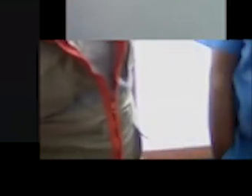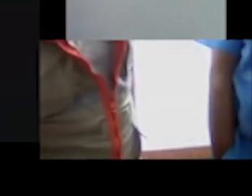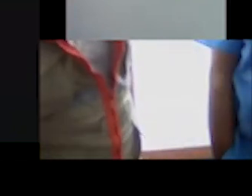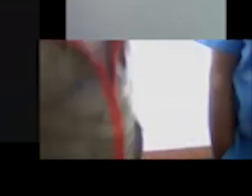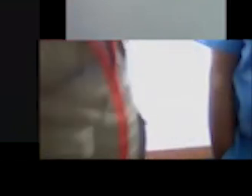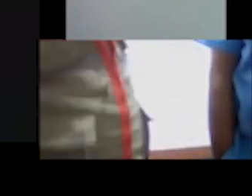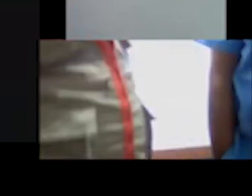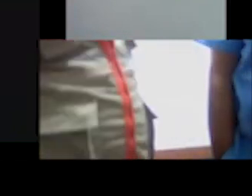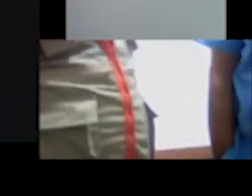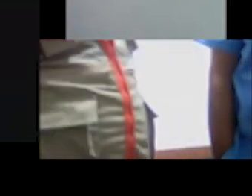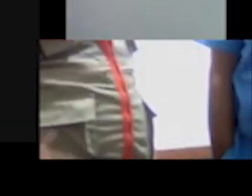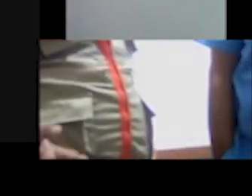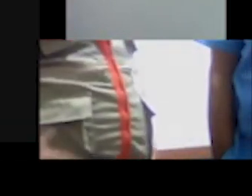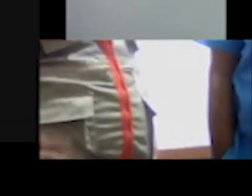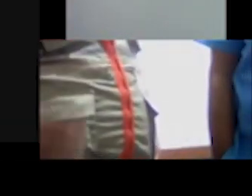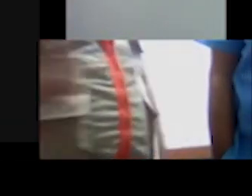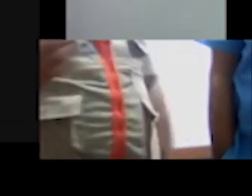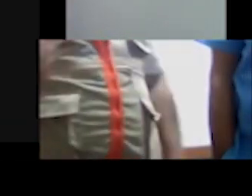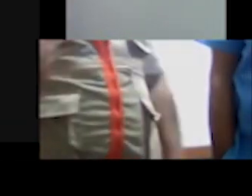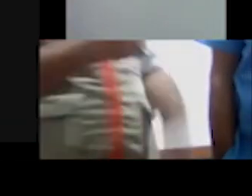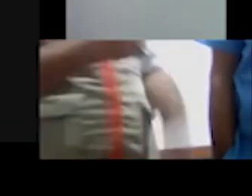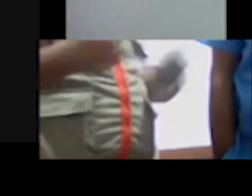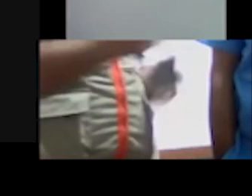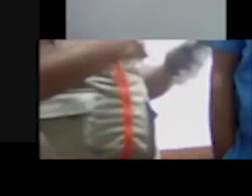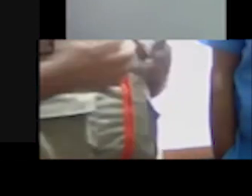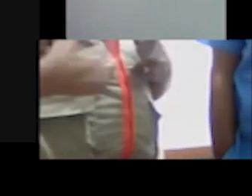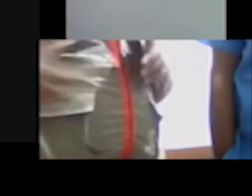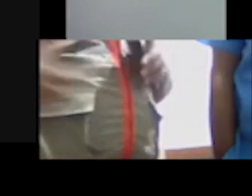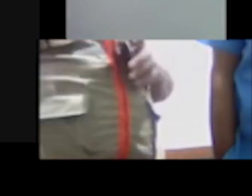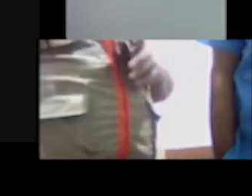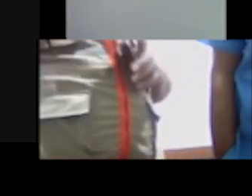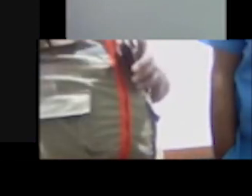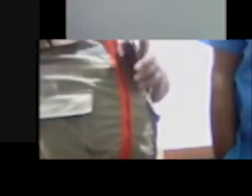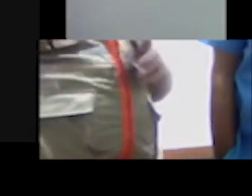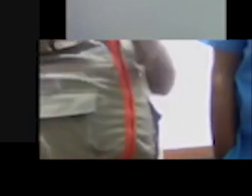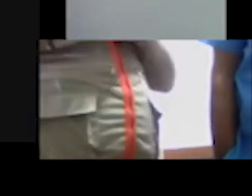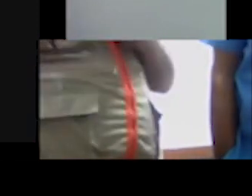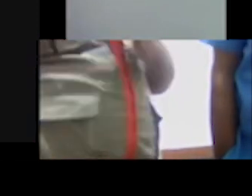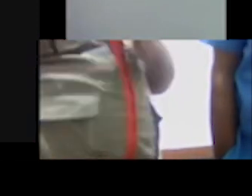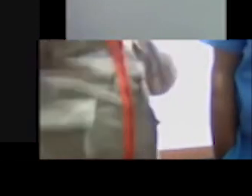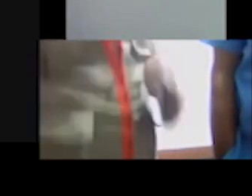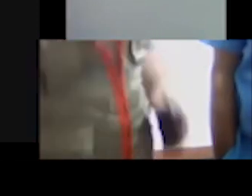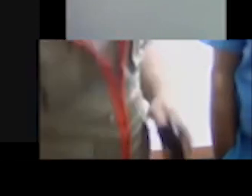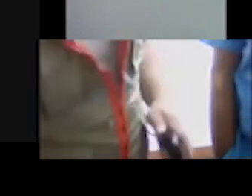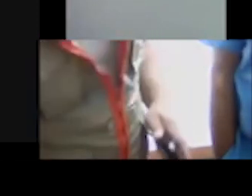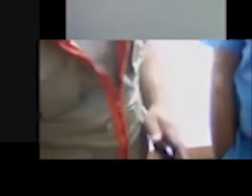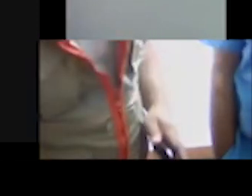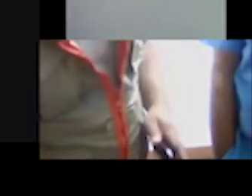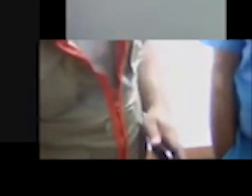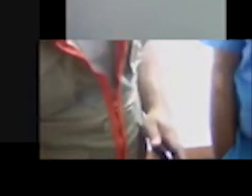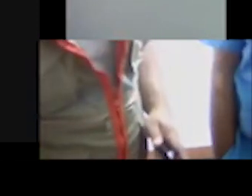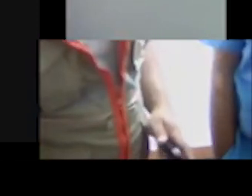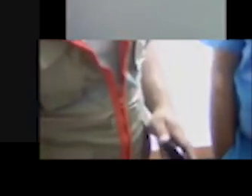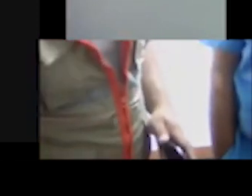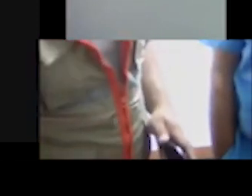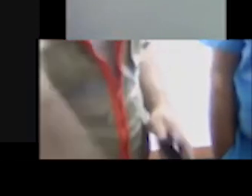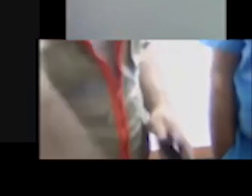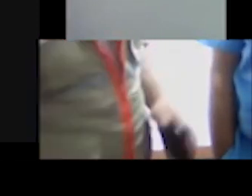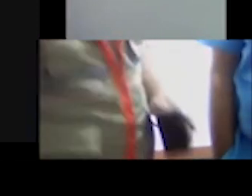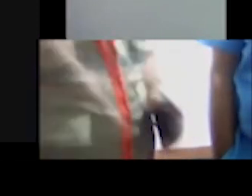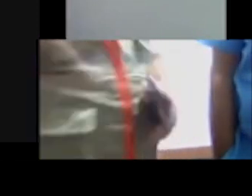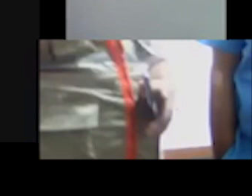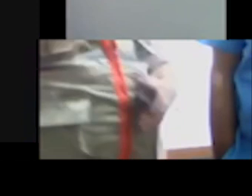las poblaciones que atendemos. Entonces, la historia clínica, los antecedentes familiares y la exploración de un